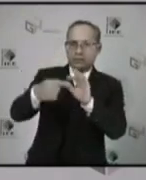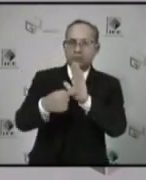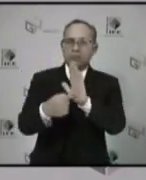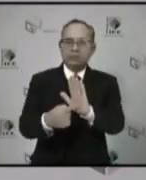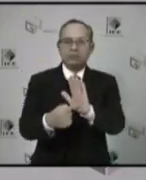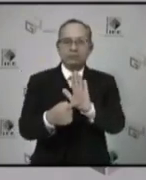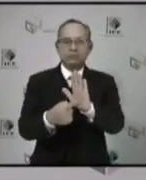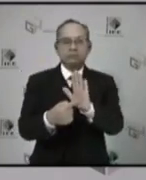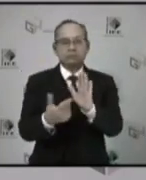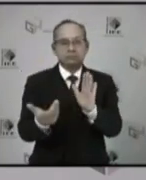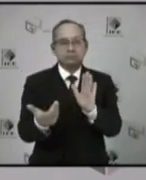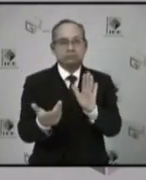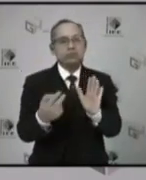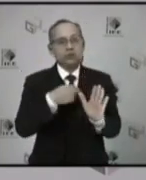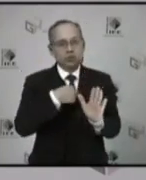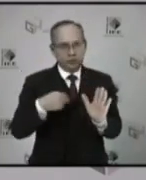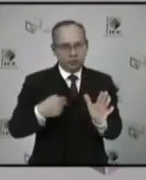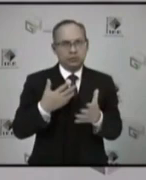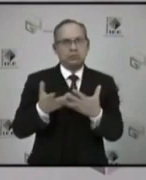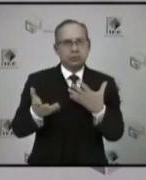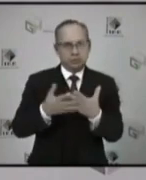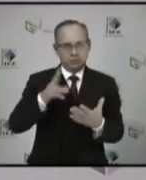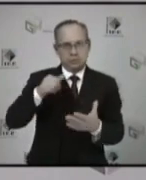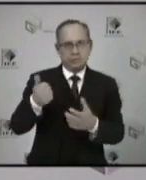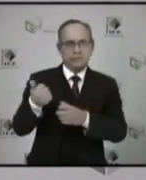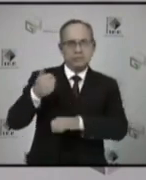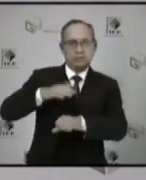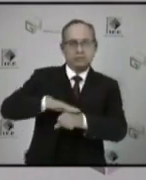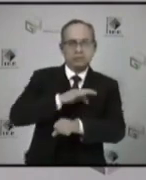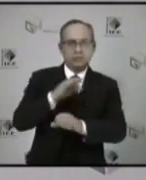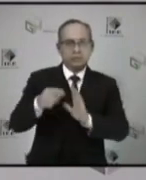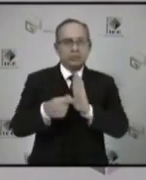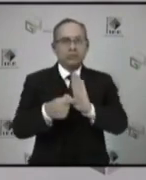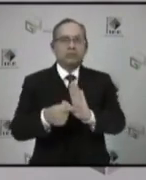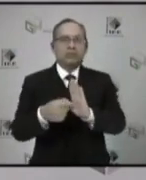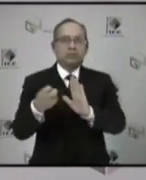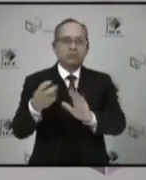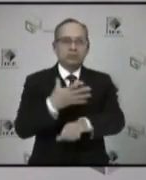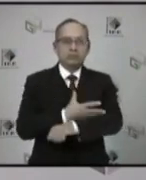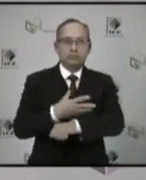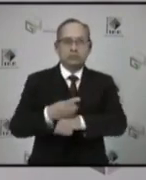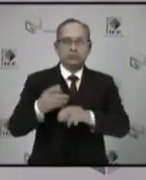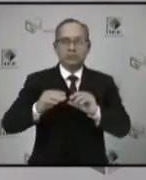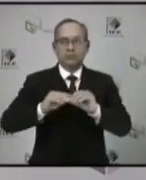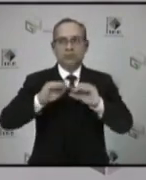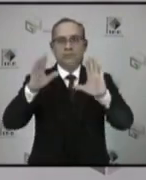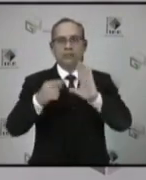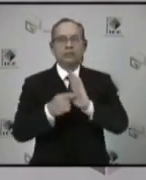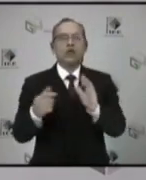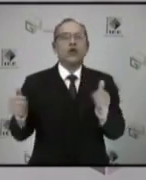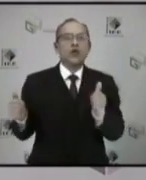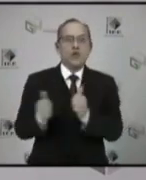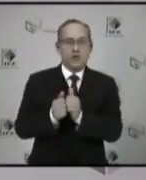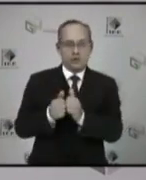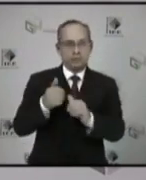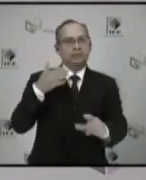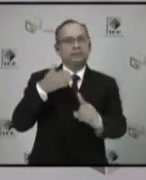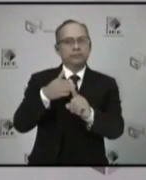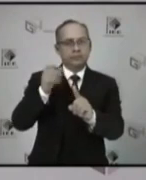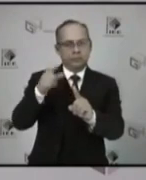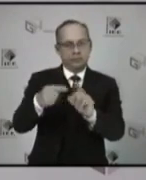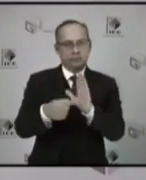demostrado que somos capaces de administrar con transparencia, con honestidad. Vamos a tener